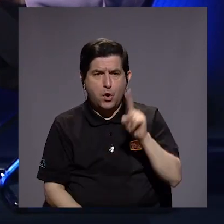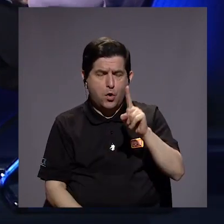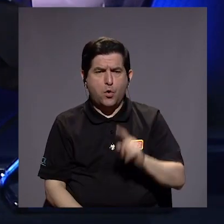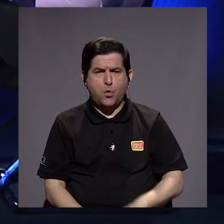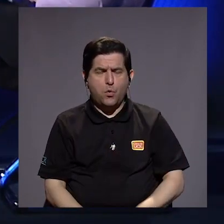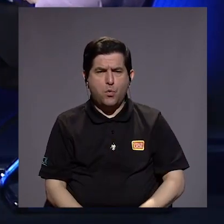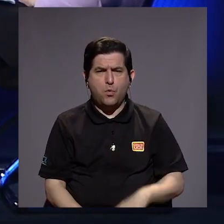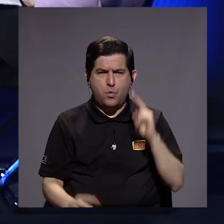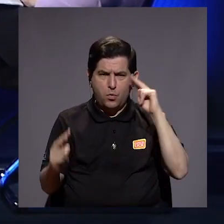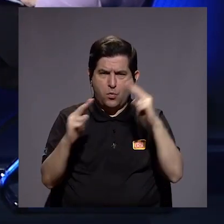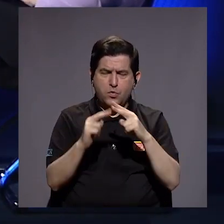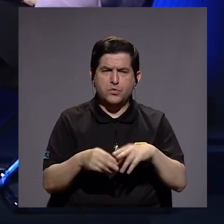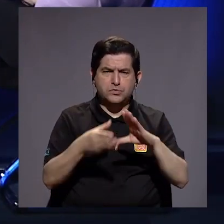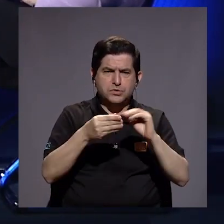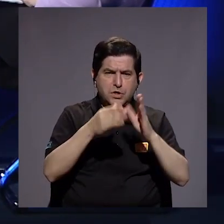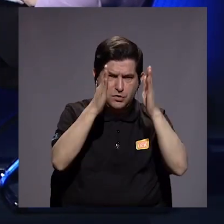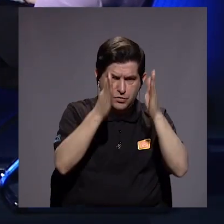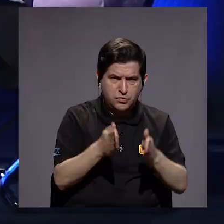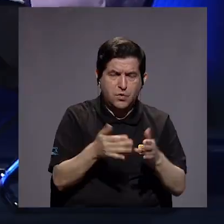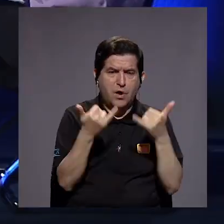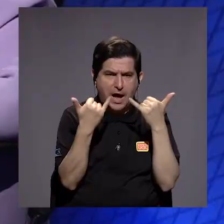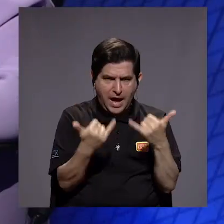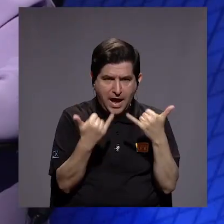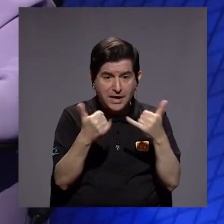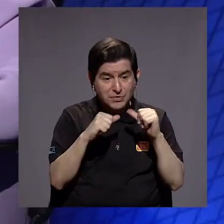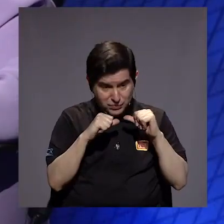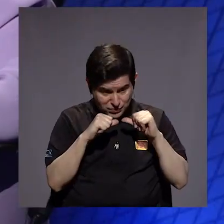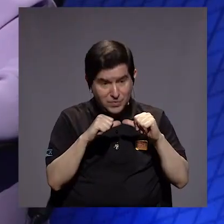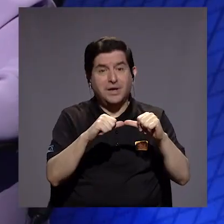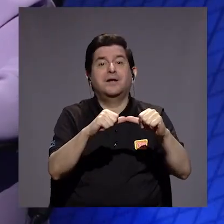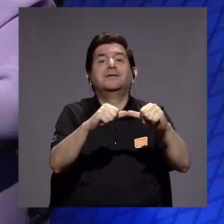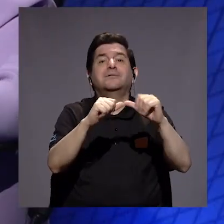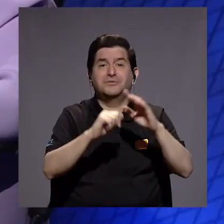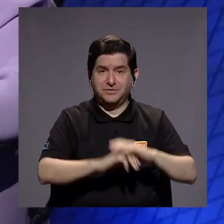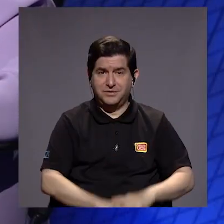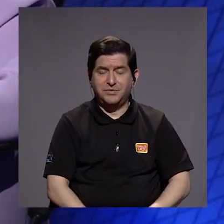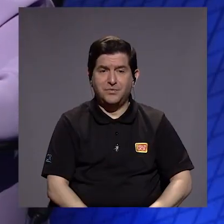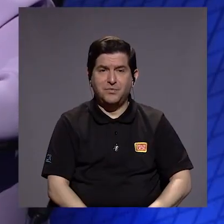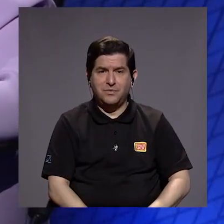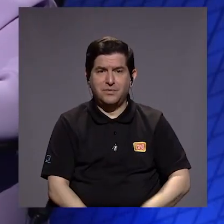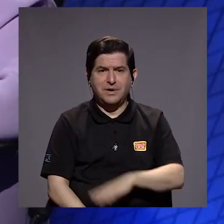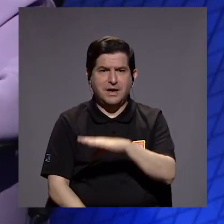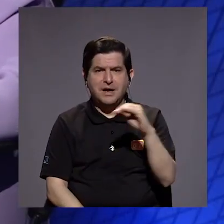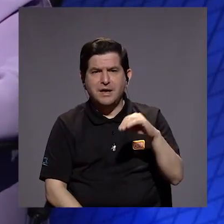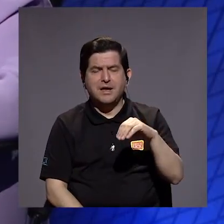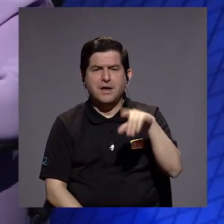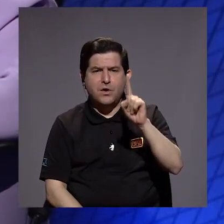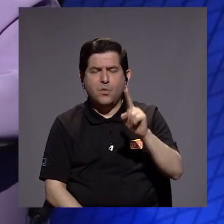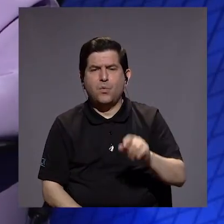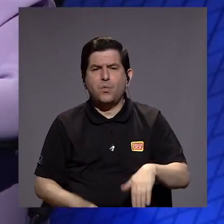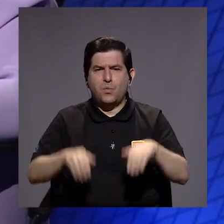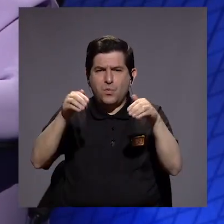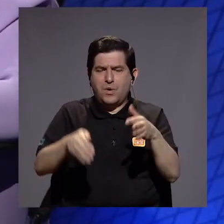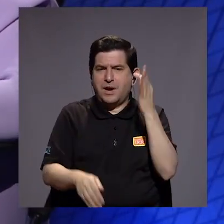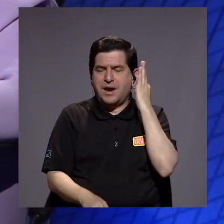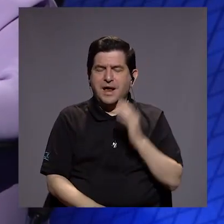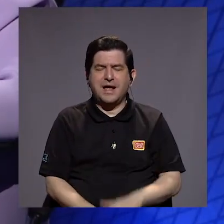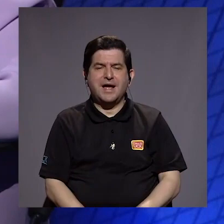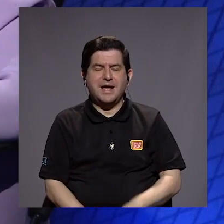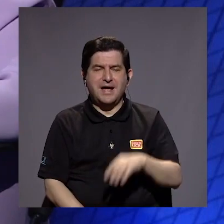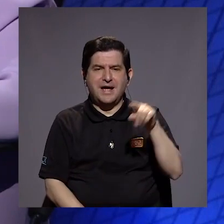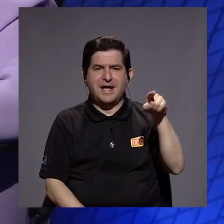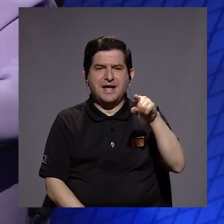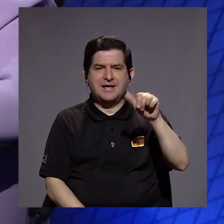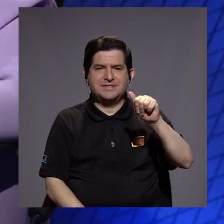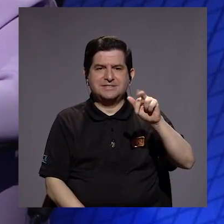un reconocido comentarista actual todavía y una de las magistradas, doña